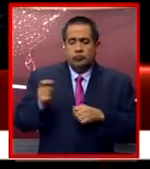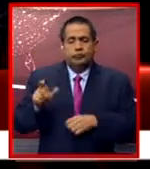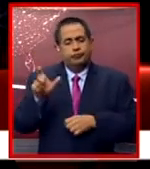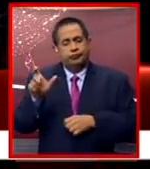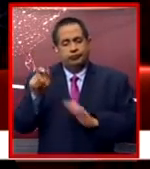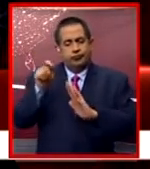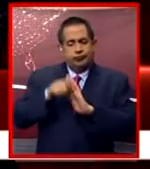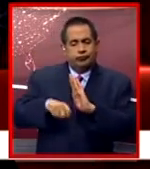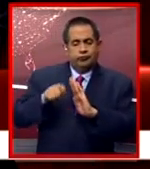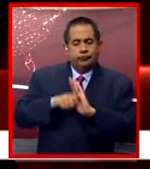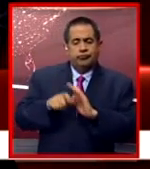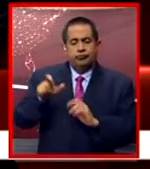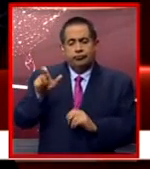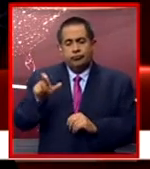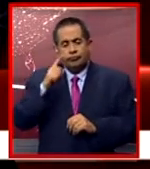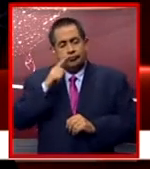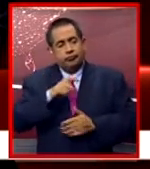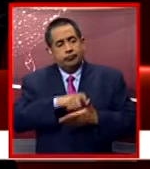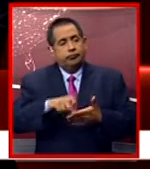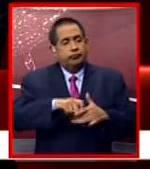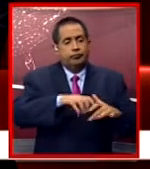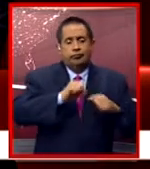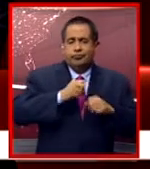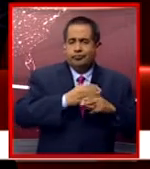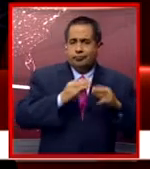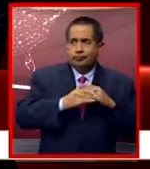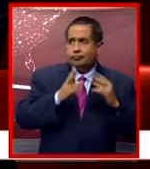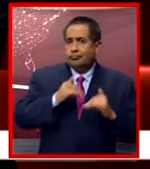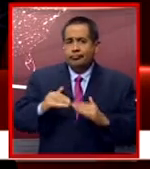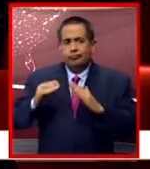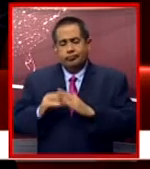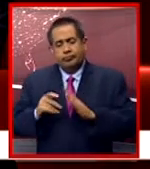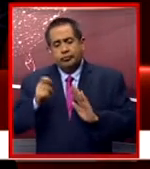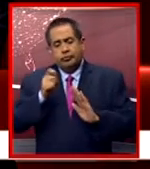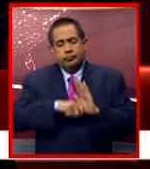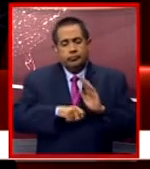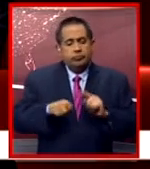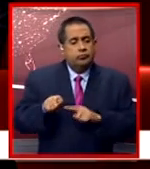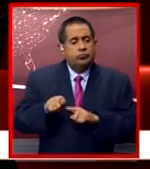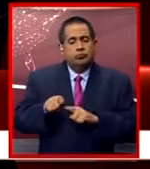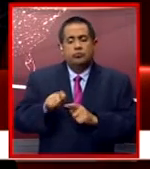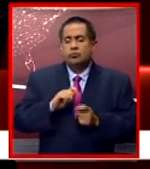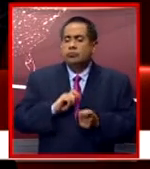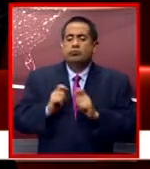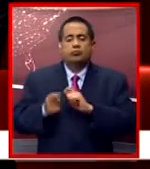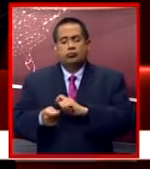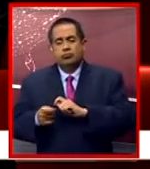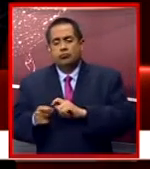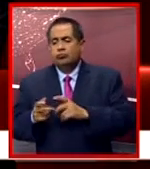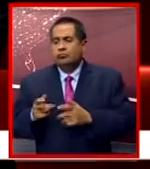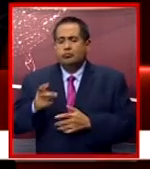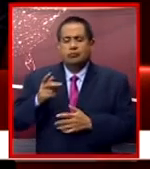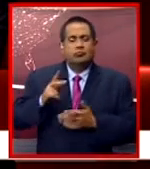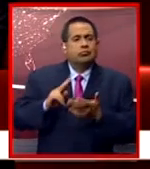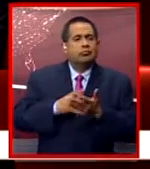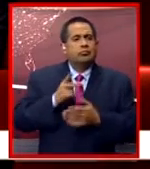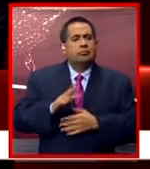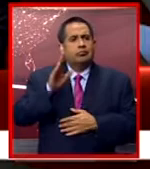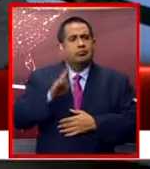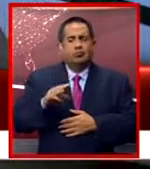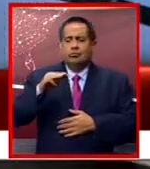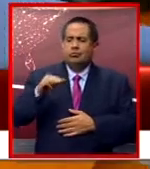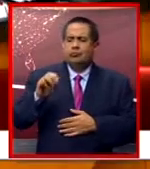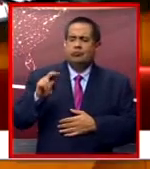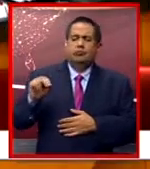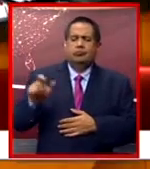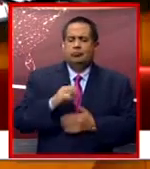tarjetas para la adquisición de materiales para vivienda pueden convertirse en la segunda versión del caso